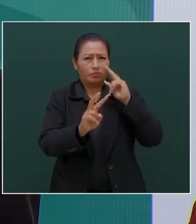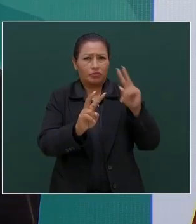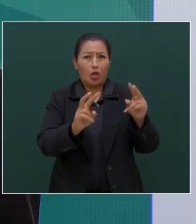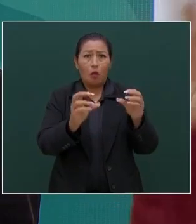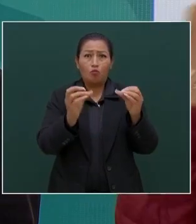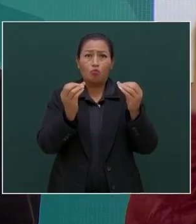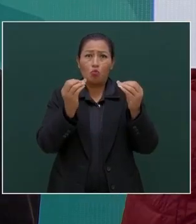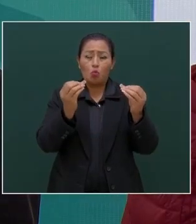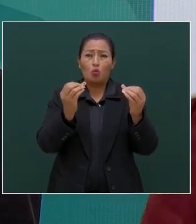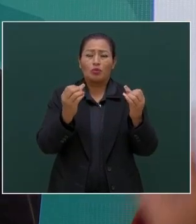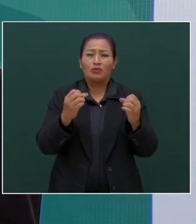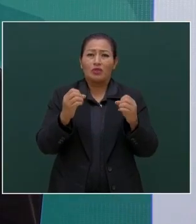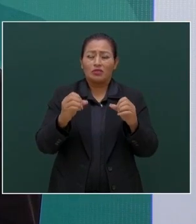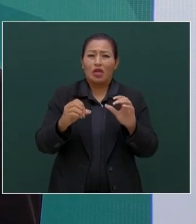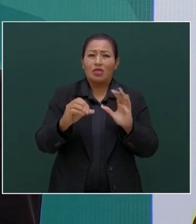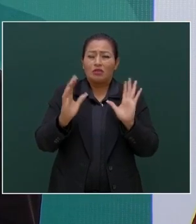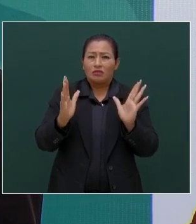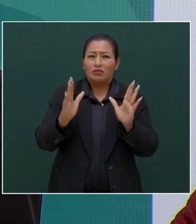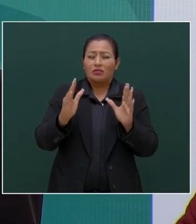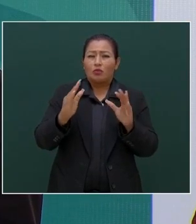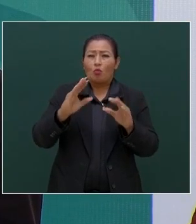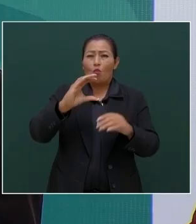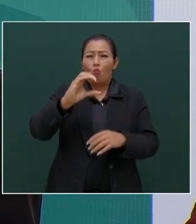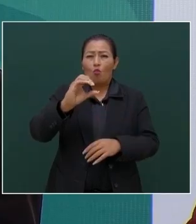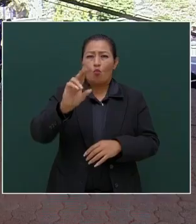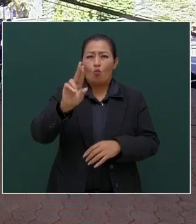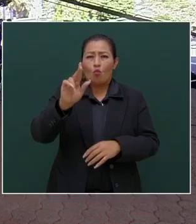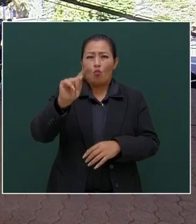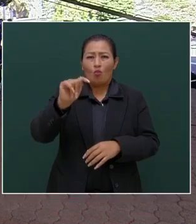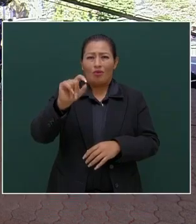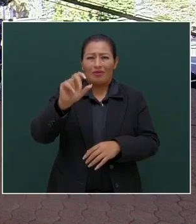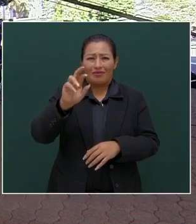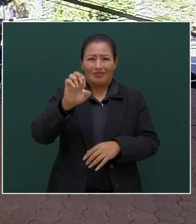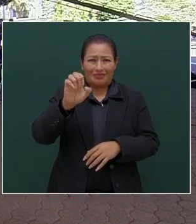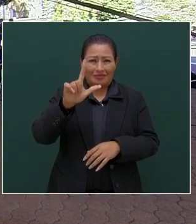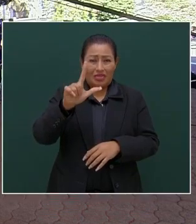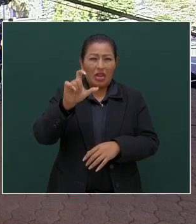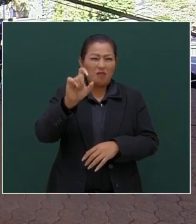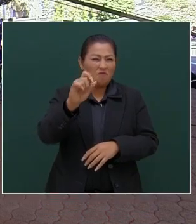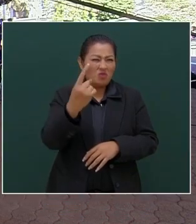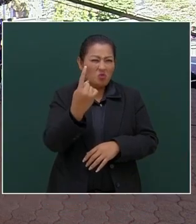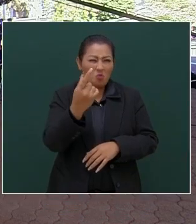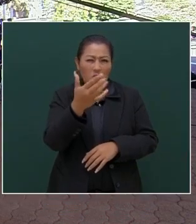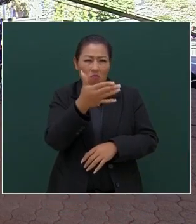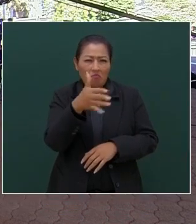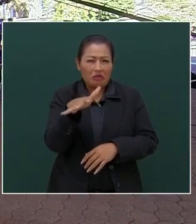nuevas instalaciones, cuarteles de la Guardia Nacional, creo que 21